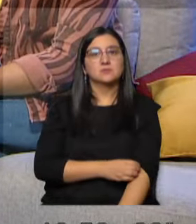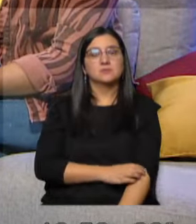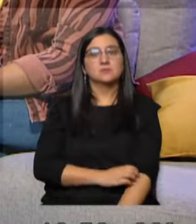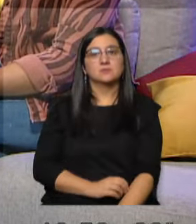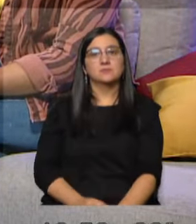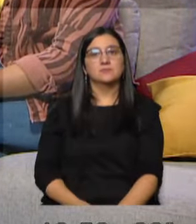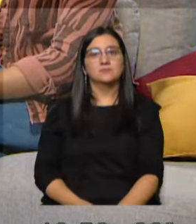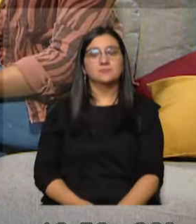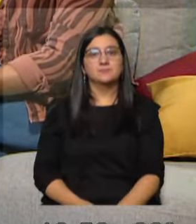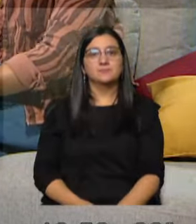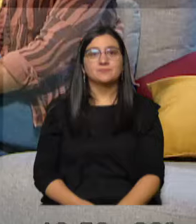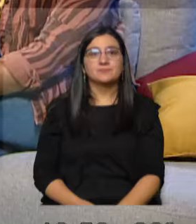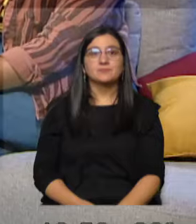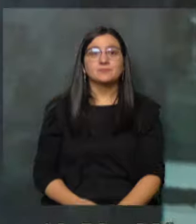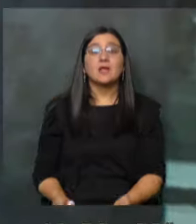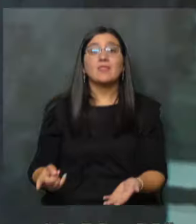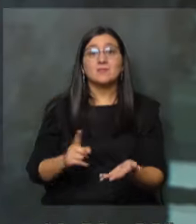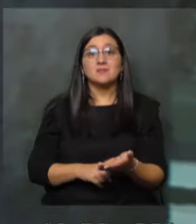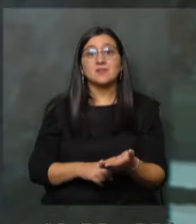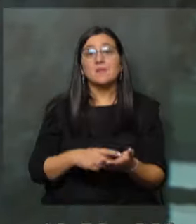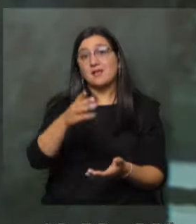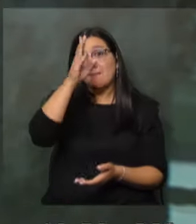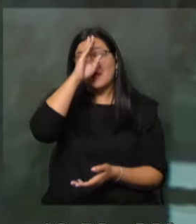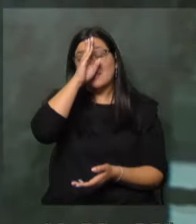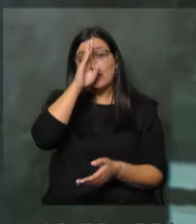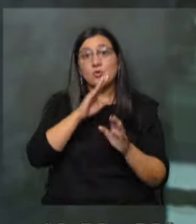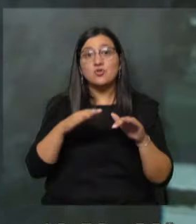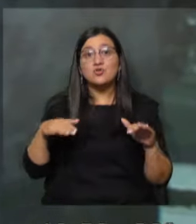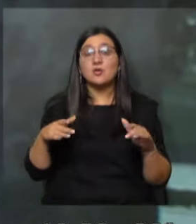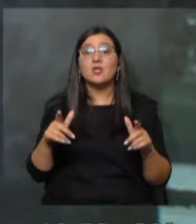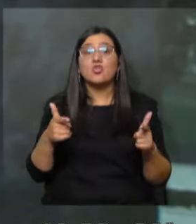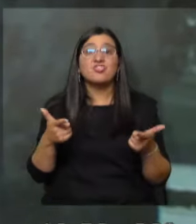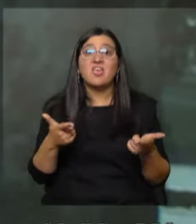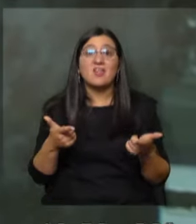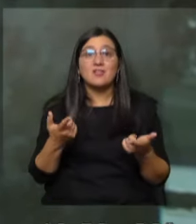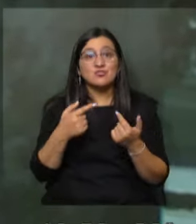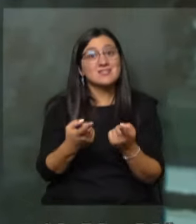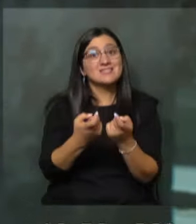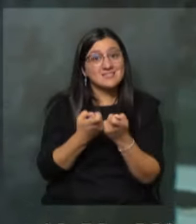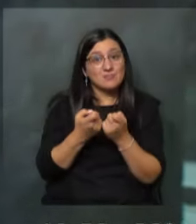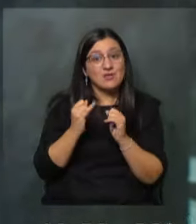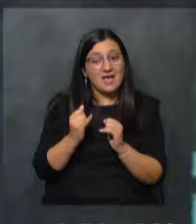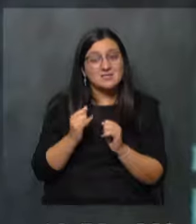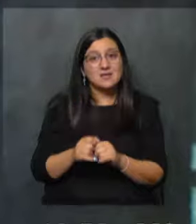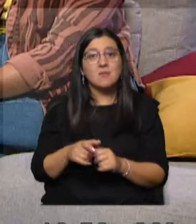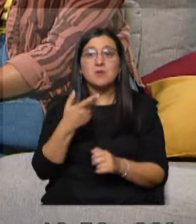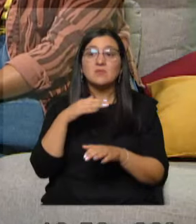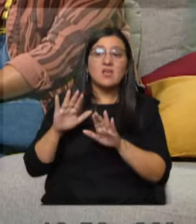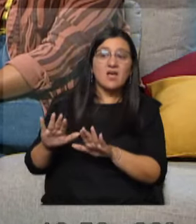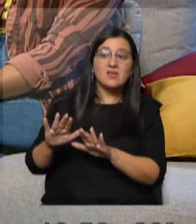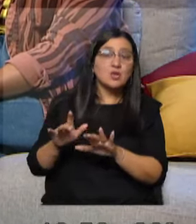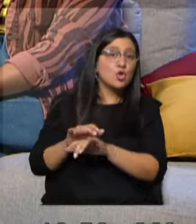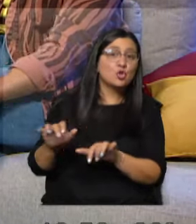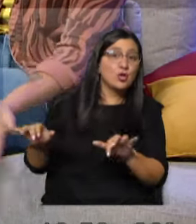problema. Y ustedes saben que además es justamente para que aprendan los gurises que no tienen instrumentos. Por eso necesitamos los instrumentos en el conservatorio. Si lo tenés de adorno ahí, ni lo